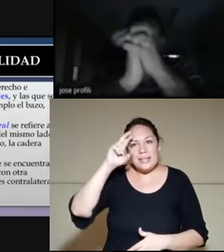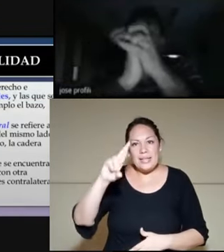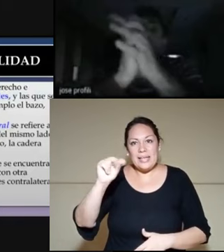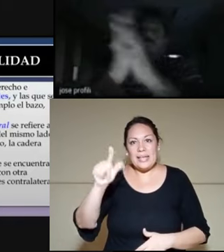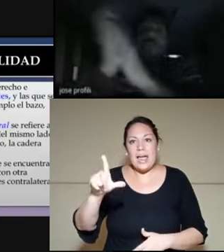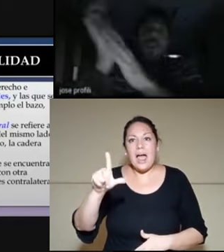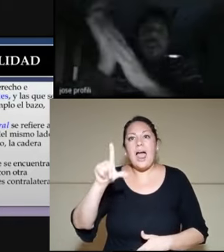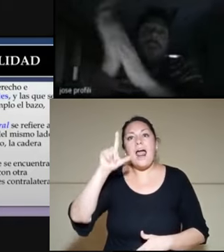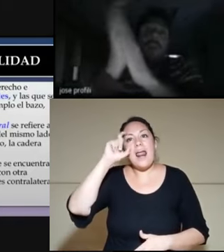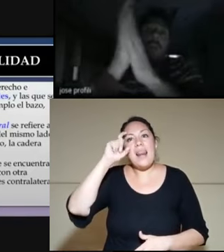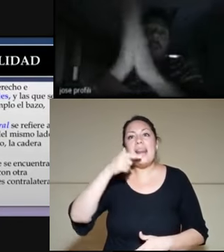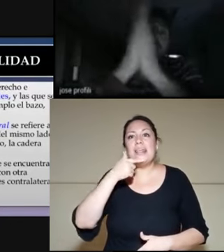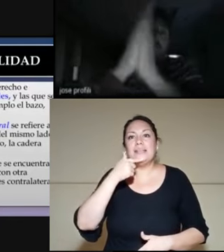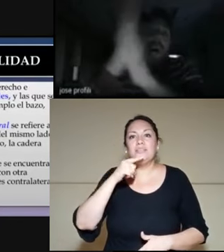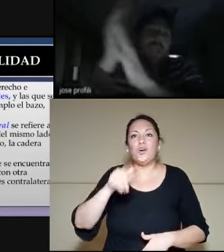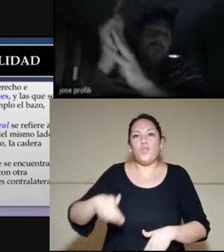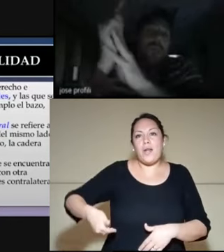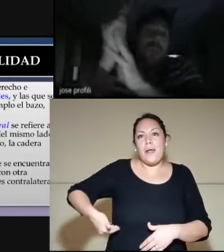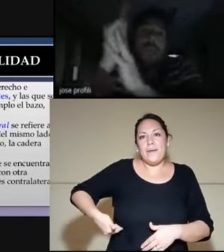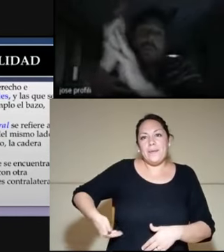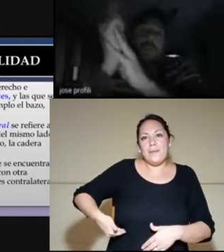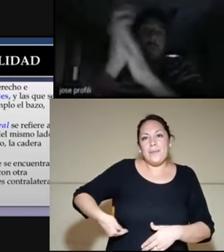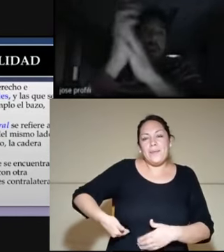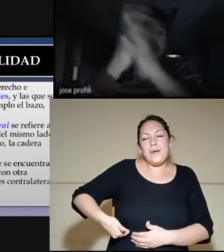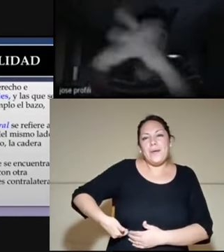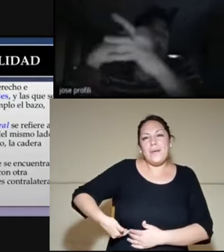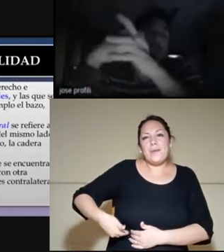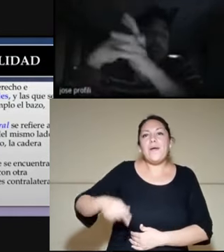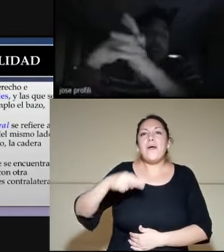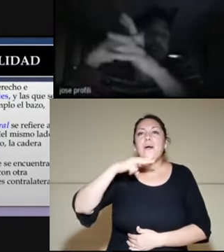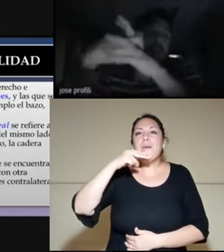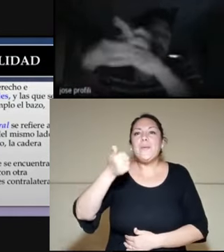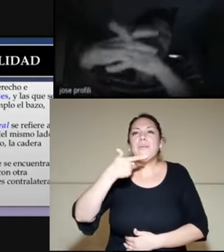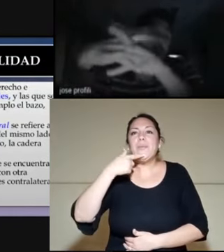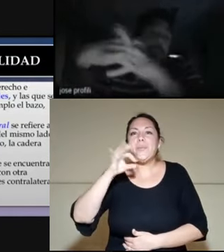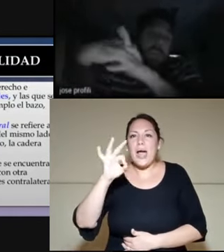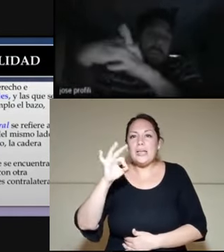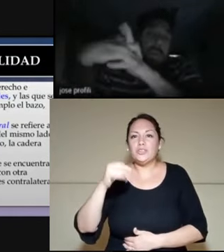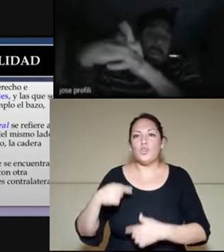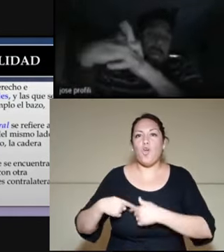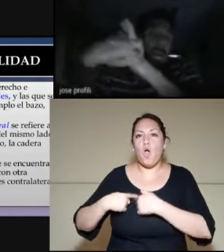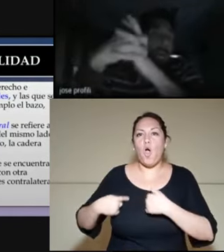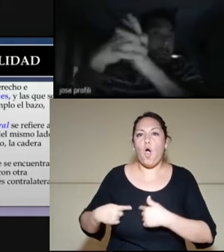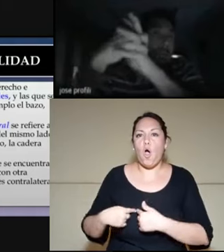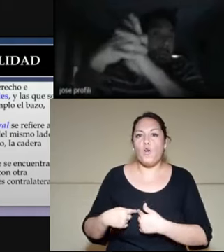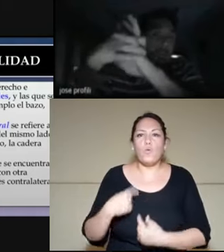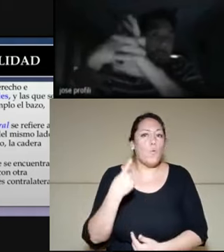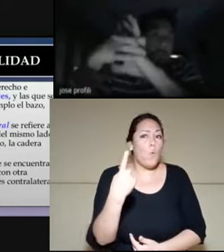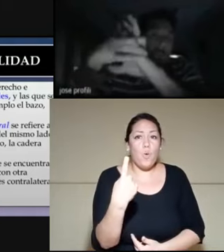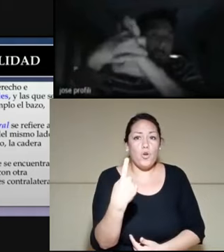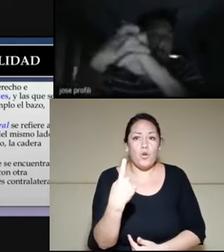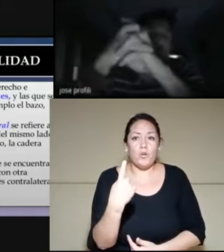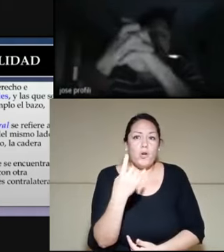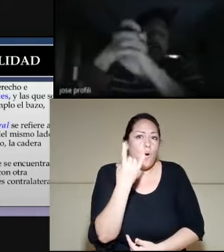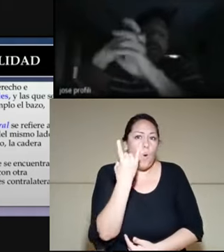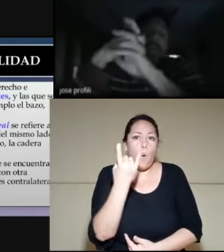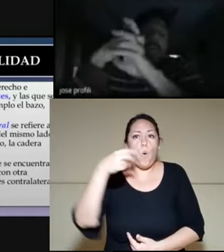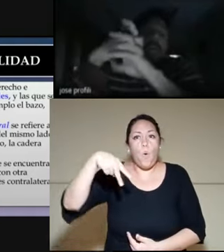los dos lados. Pero tenemos un órgano, por ejemplo, que es el vaso, que hay un solo vaso, hay un solo corazón y es unilateral.